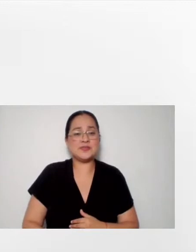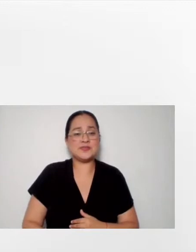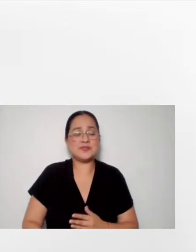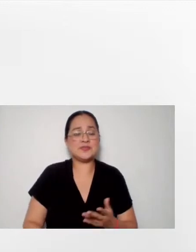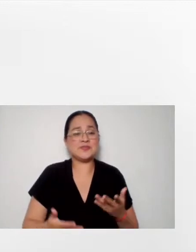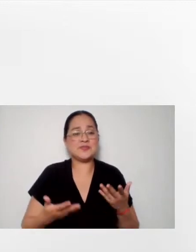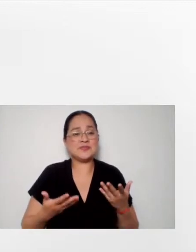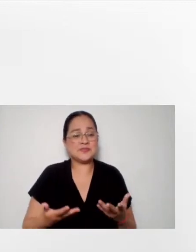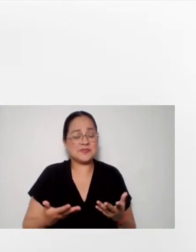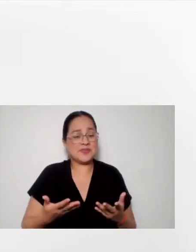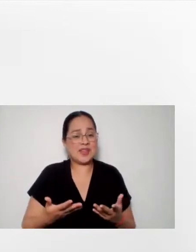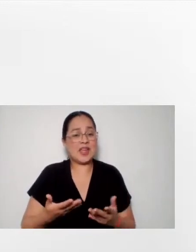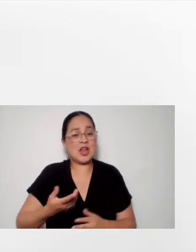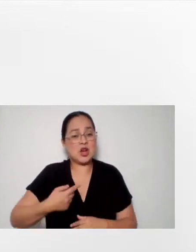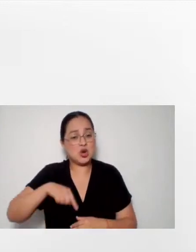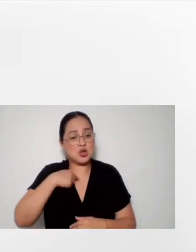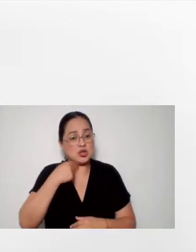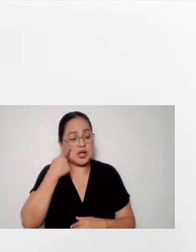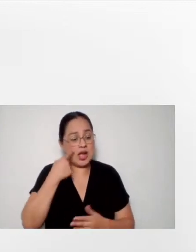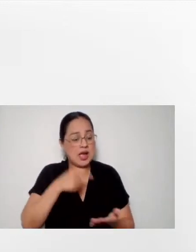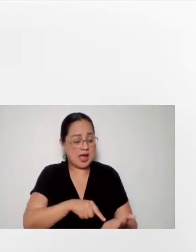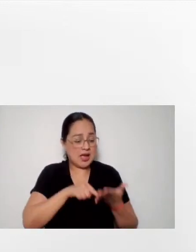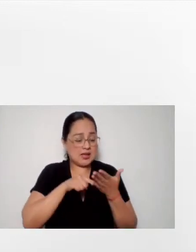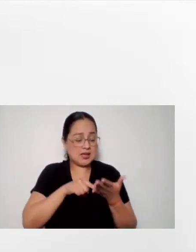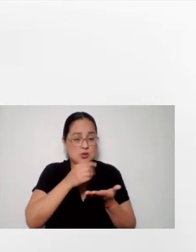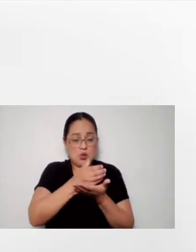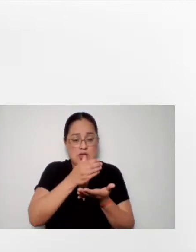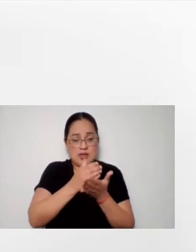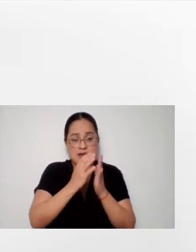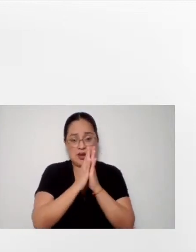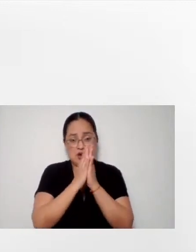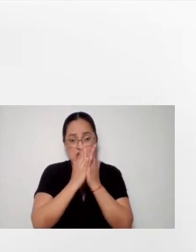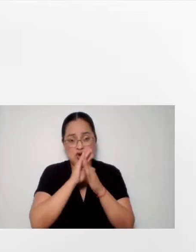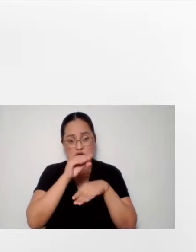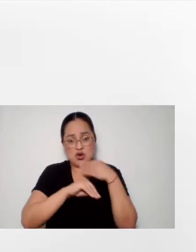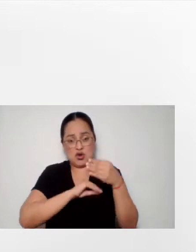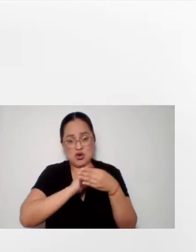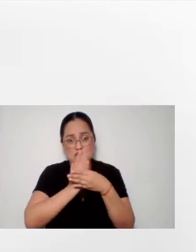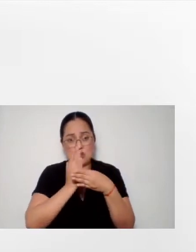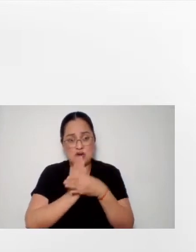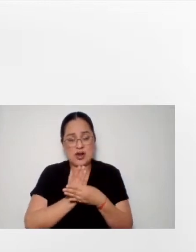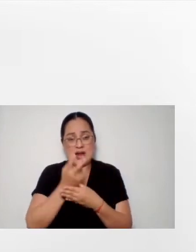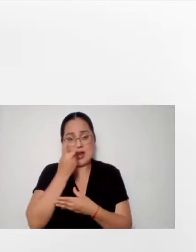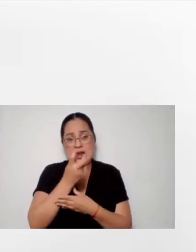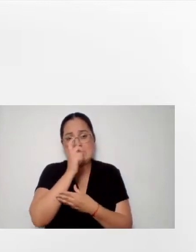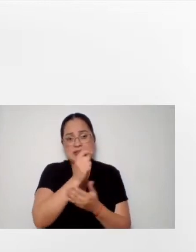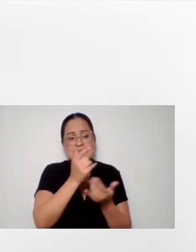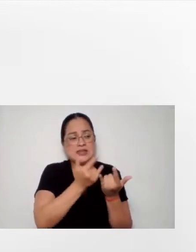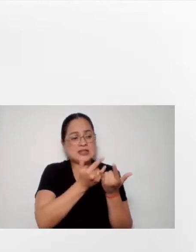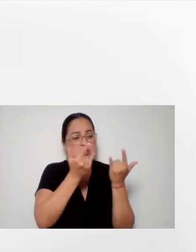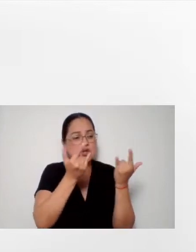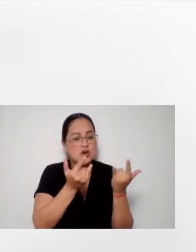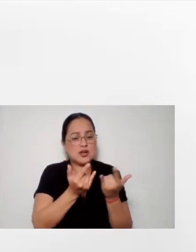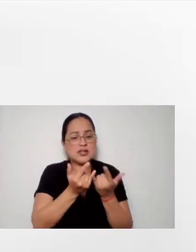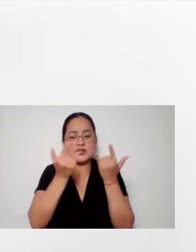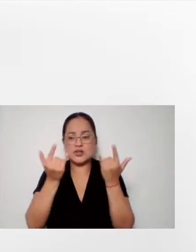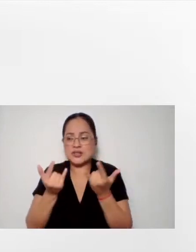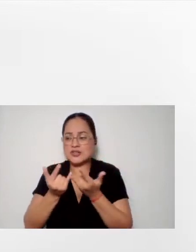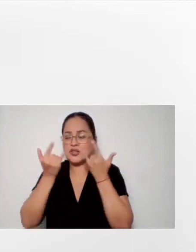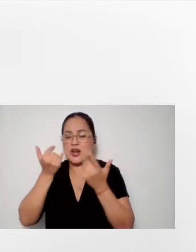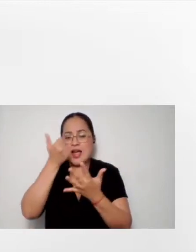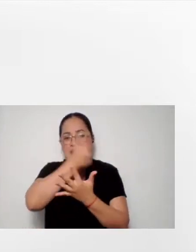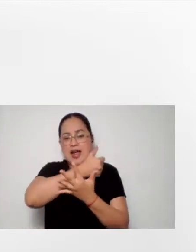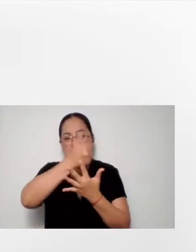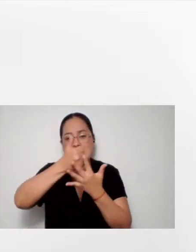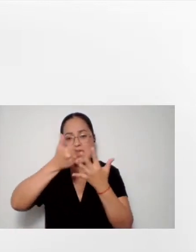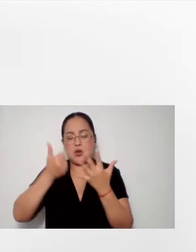cosas que podemos ver en el cuaderno es que es casuístico, ¿no? Que cómo resuelve la Corte dependiendo de